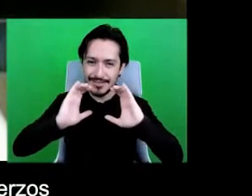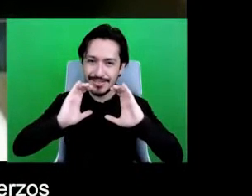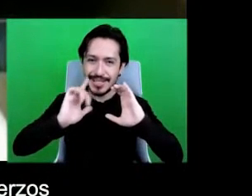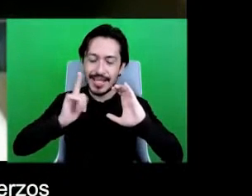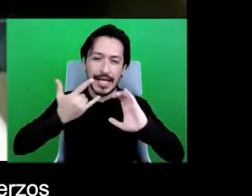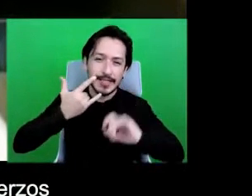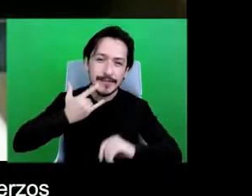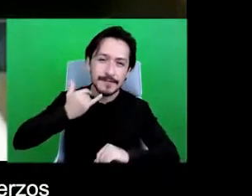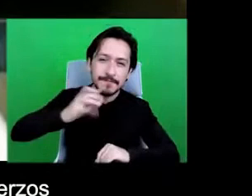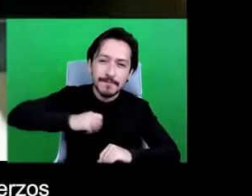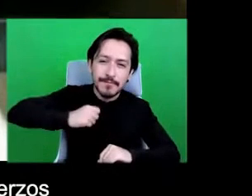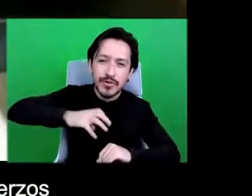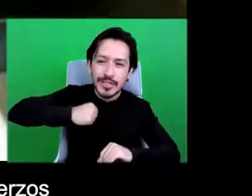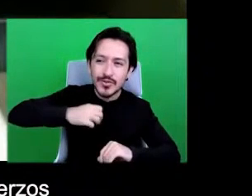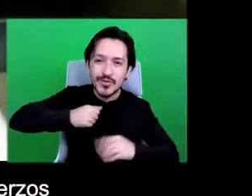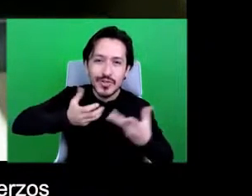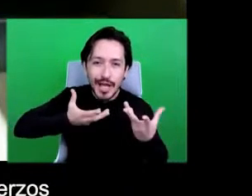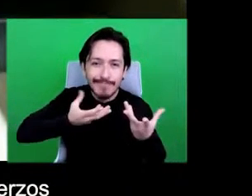más personas que se unan